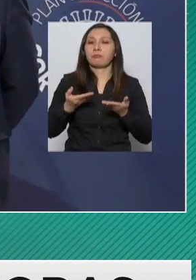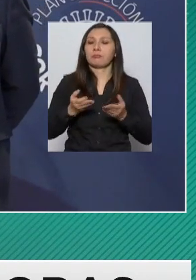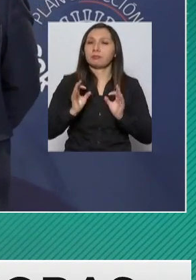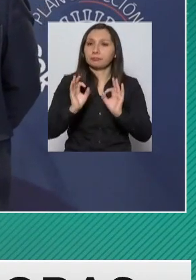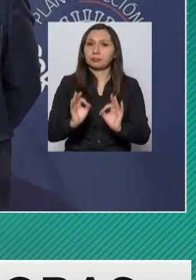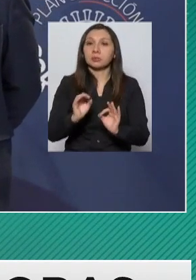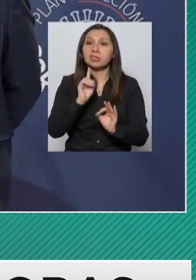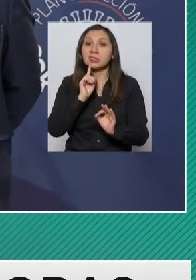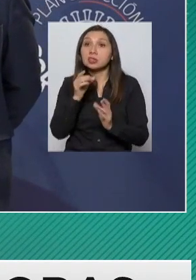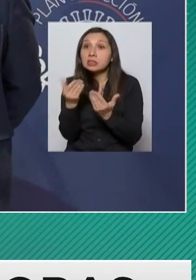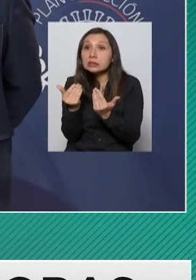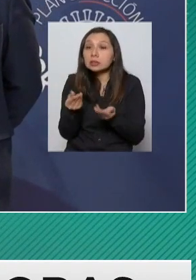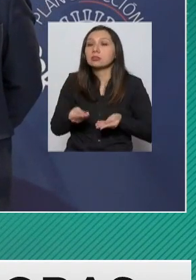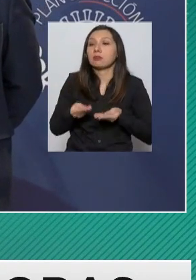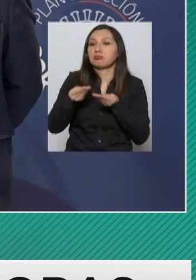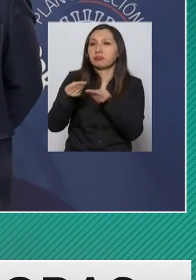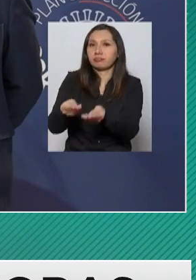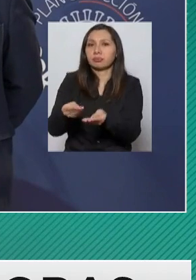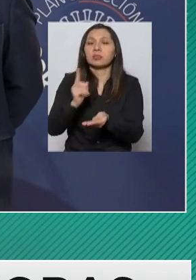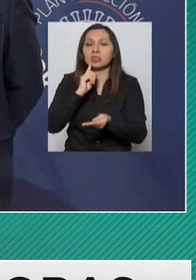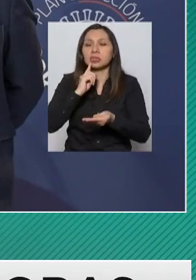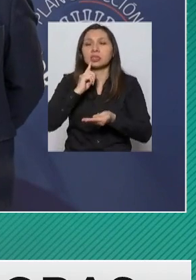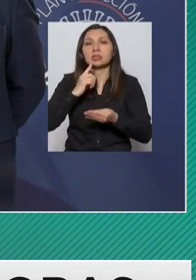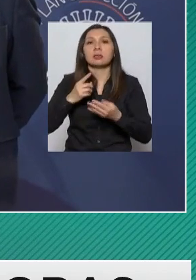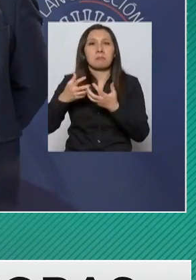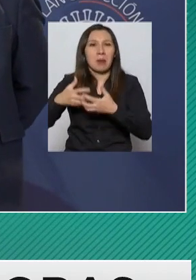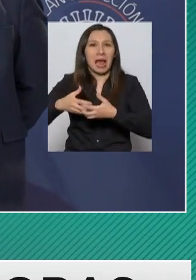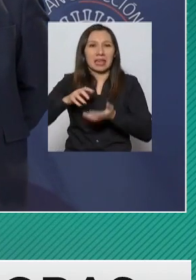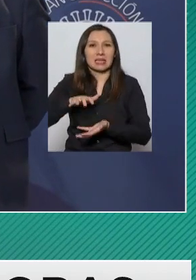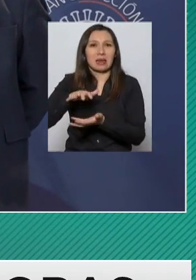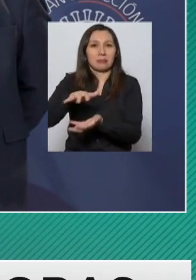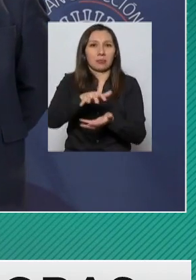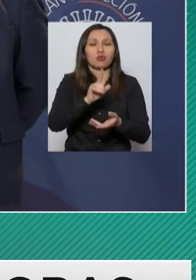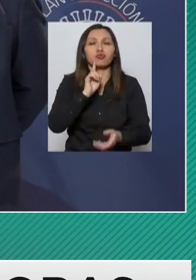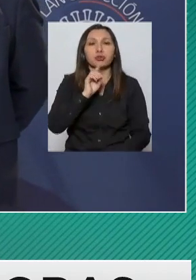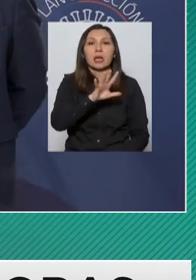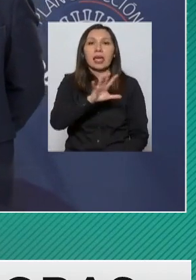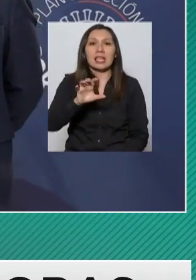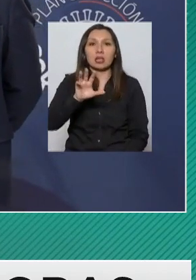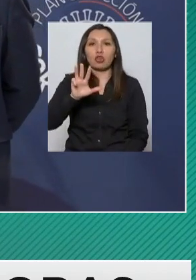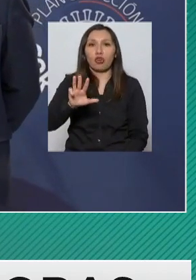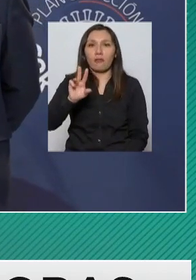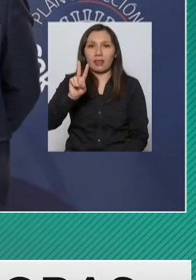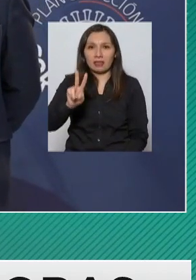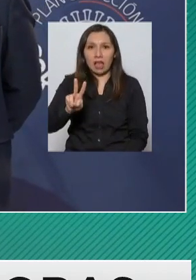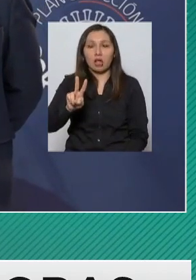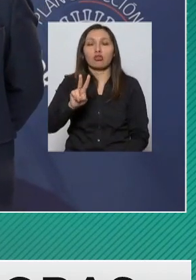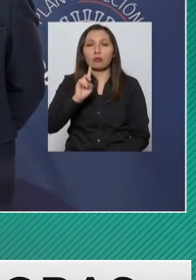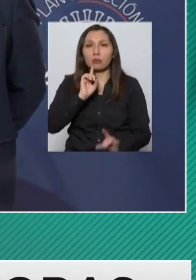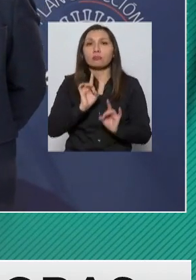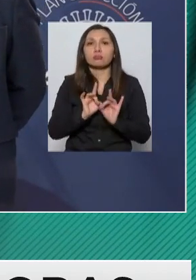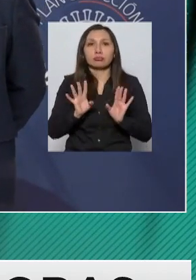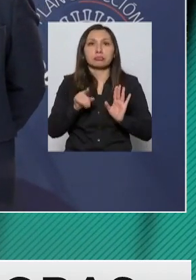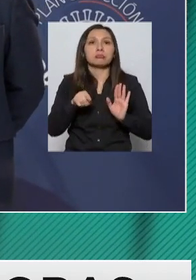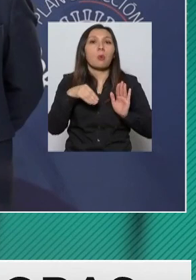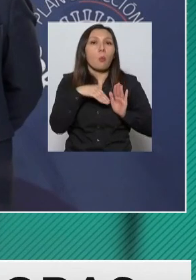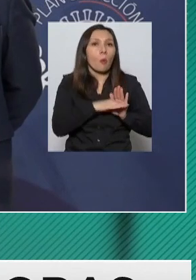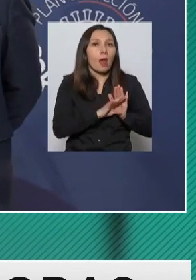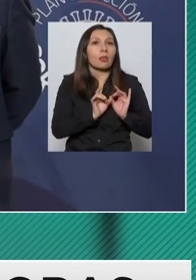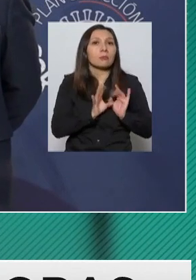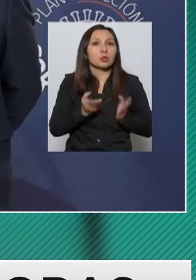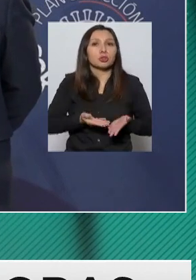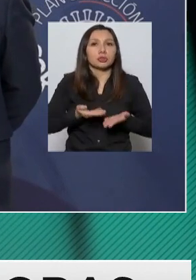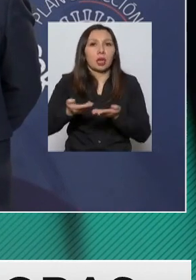a quien lo requiera tenemos al día de hoy 592 ventiladores mecánicos disponibles